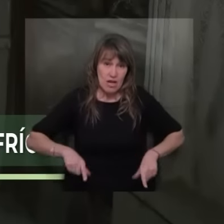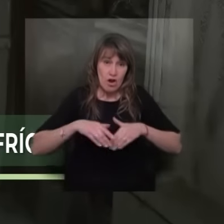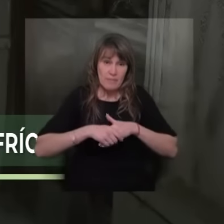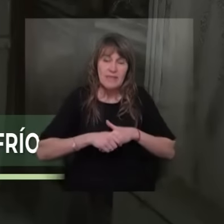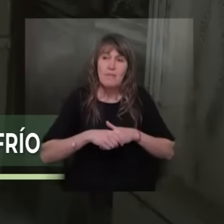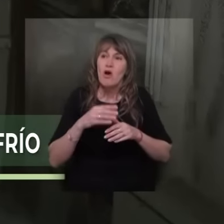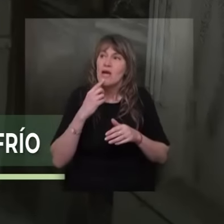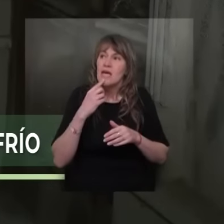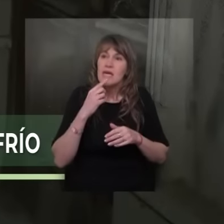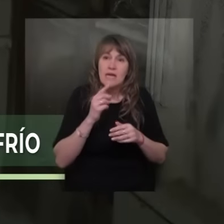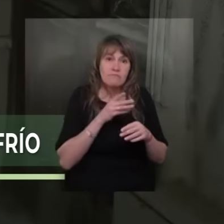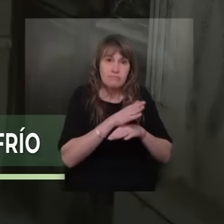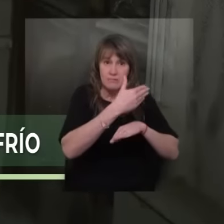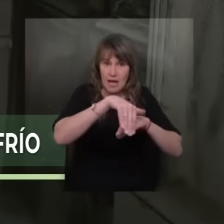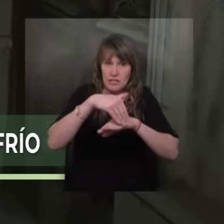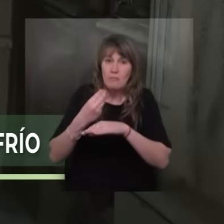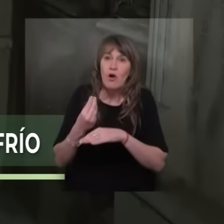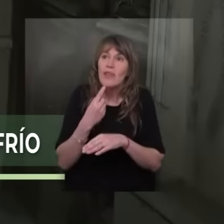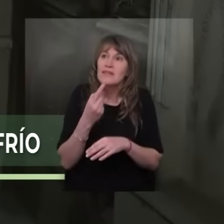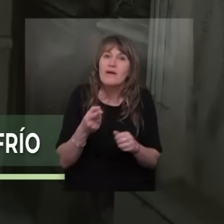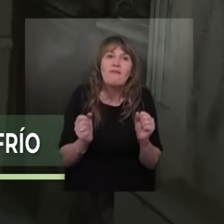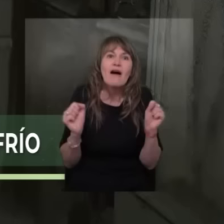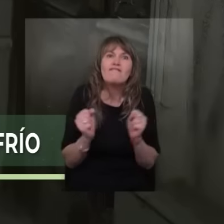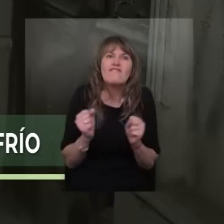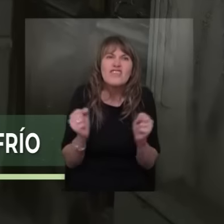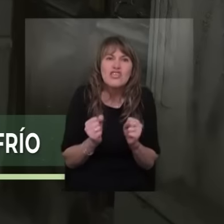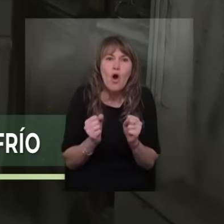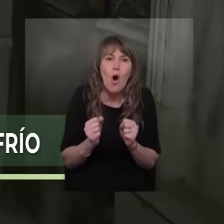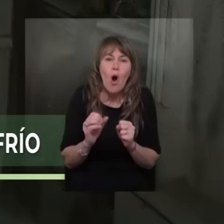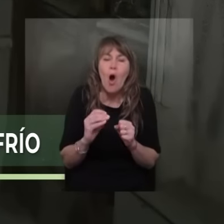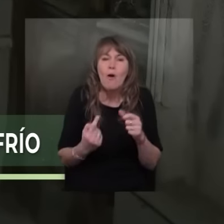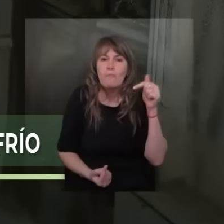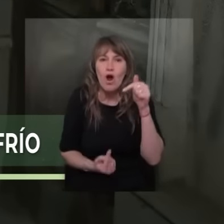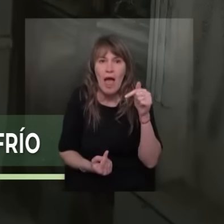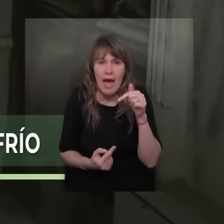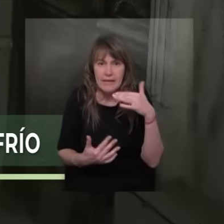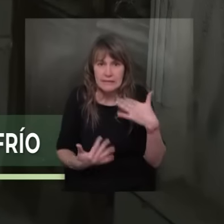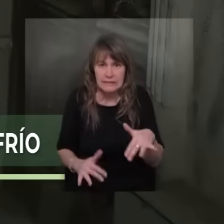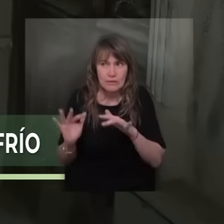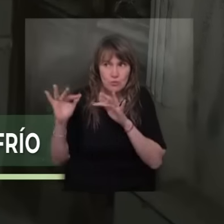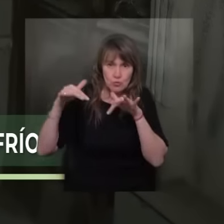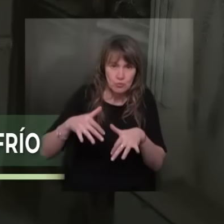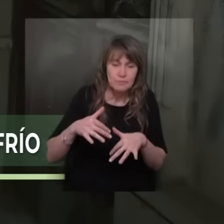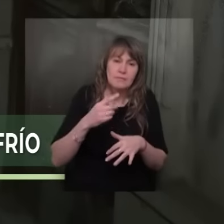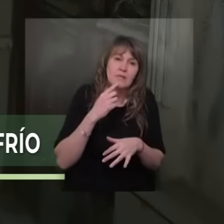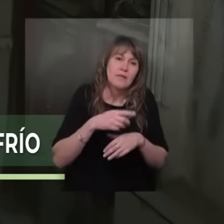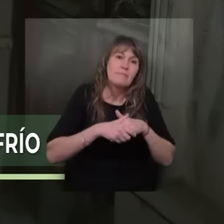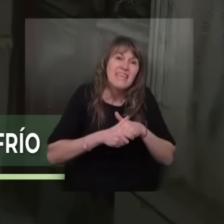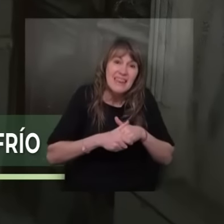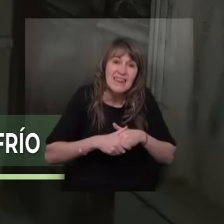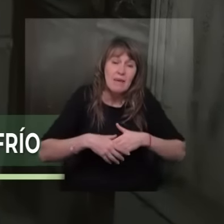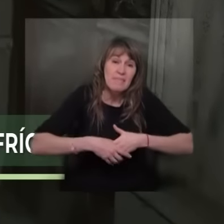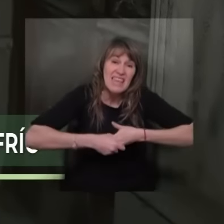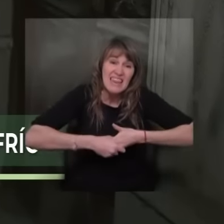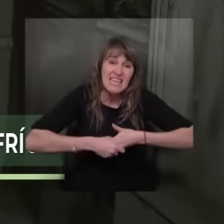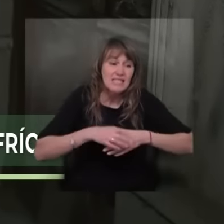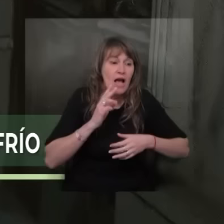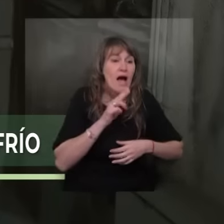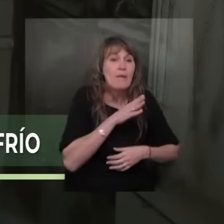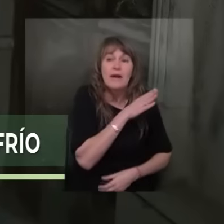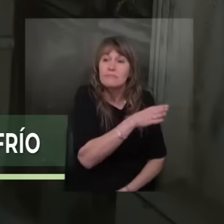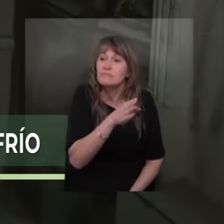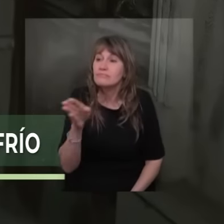aviso meteorológico de ola de frío polar el midas va a estar reforzando los servicios para atender a la gente en situación de Calle se